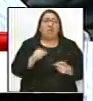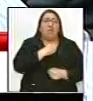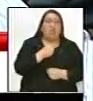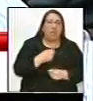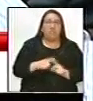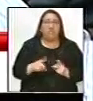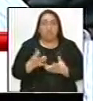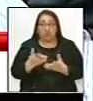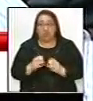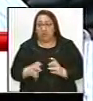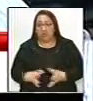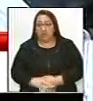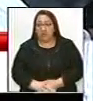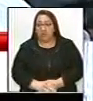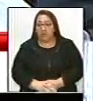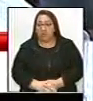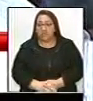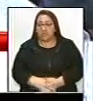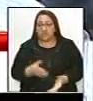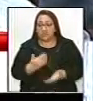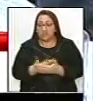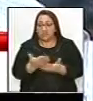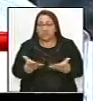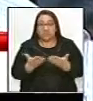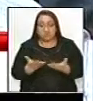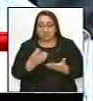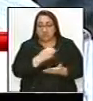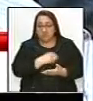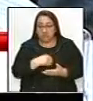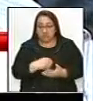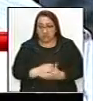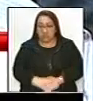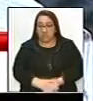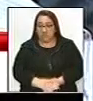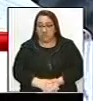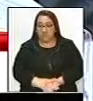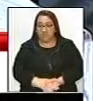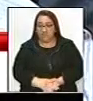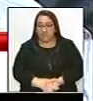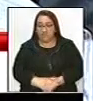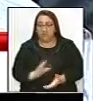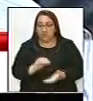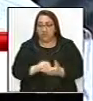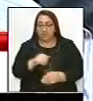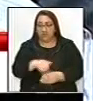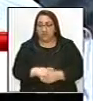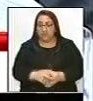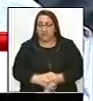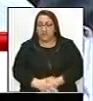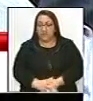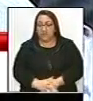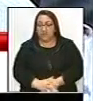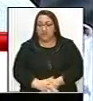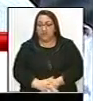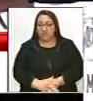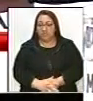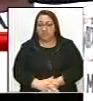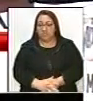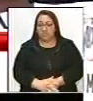para tener las cosas bien claras. La propuesta ha venido tal como he puesto el Ejecutivo. Le pediría volver a reconsiderar la votación de todos, Presidenta.